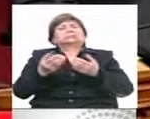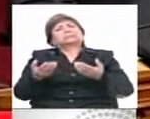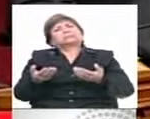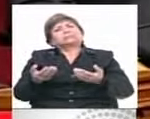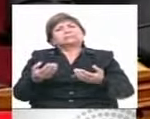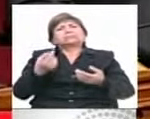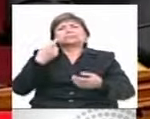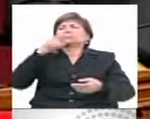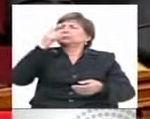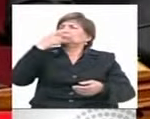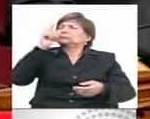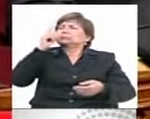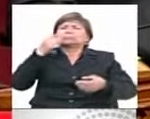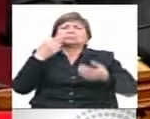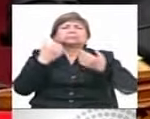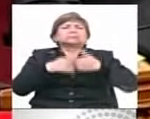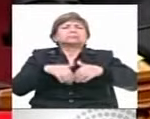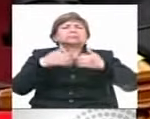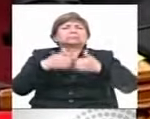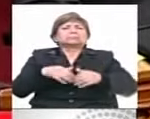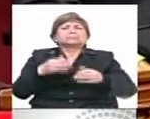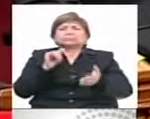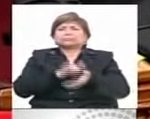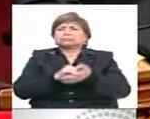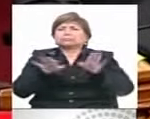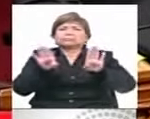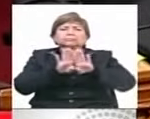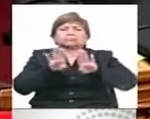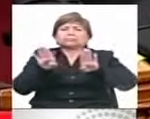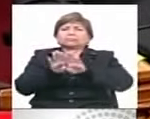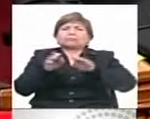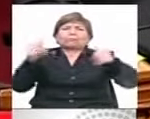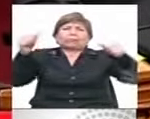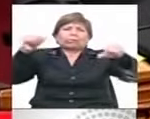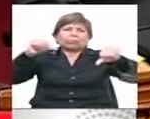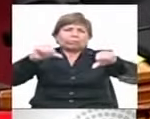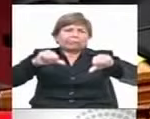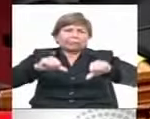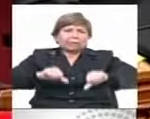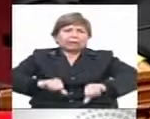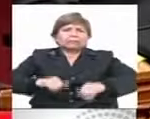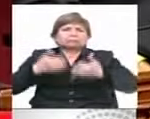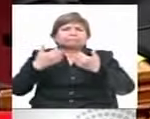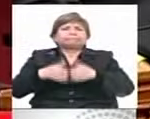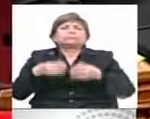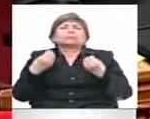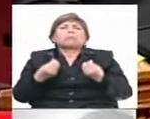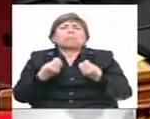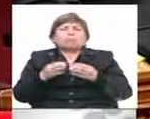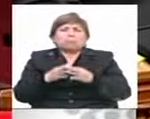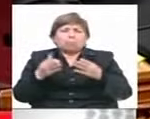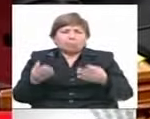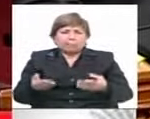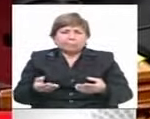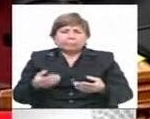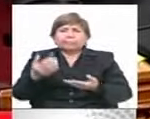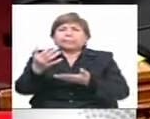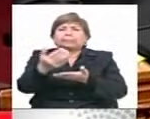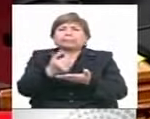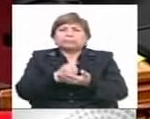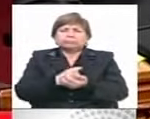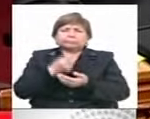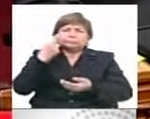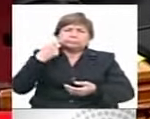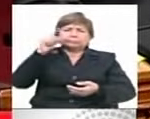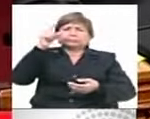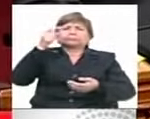los millones de microempresas que están cerradas o han quebrado, cómo se va a reactivar y recuperar los